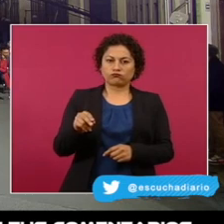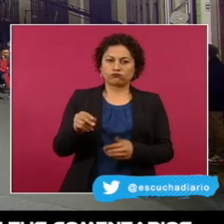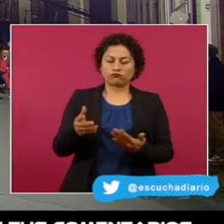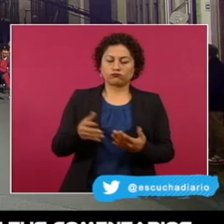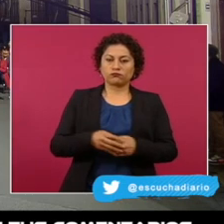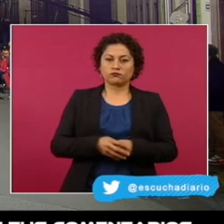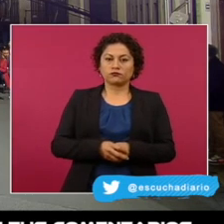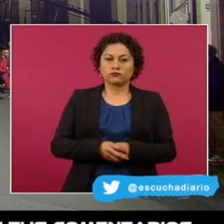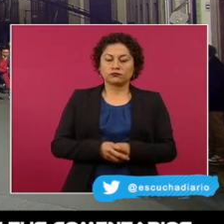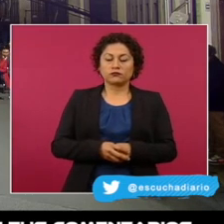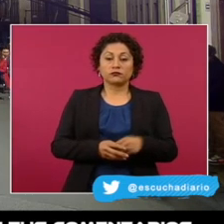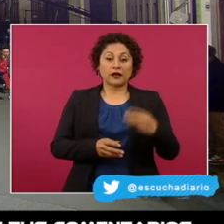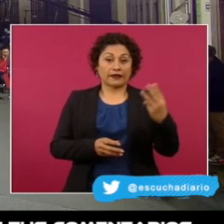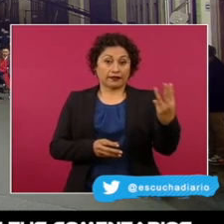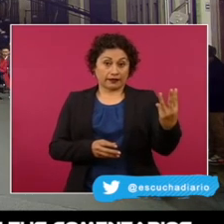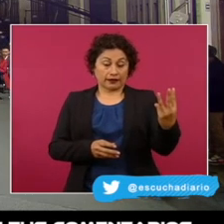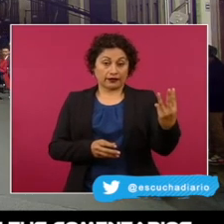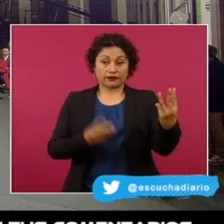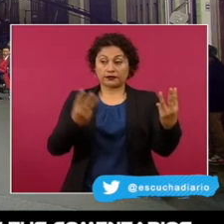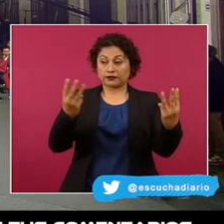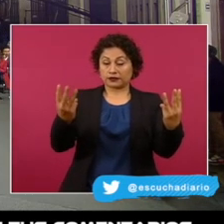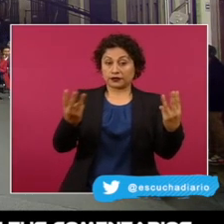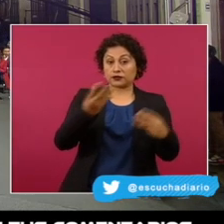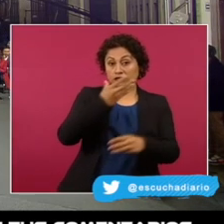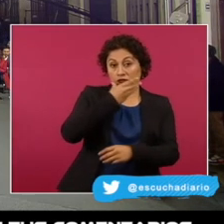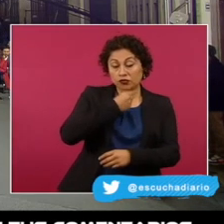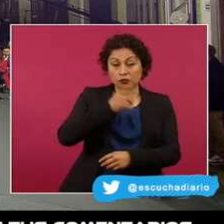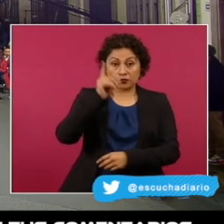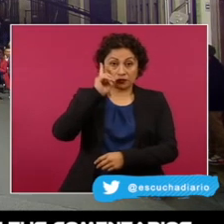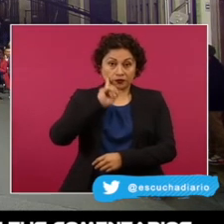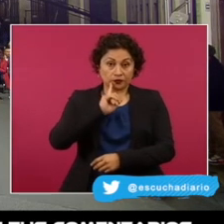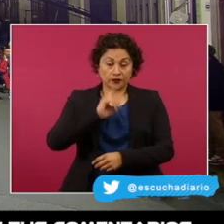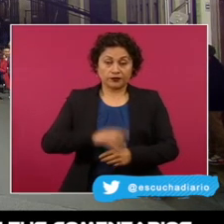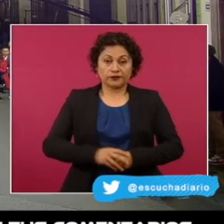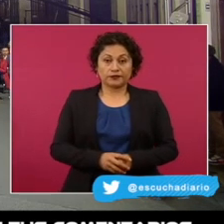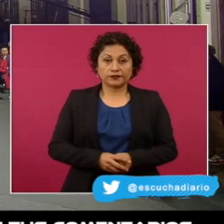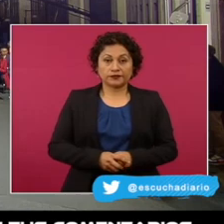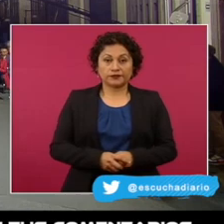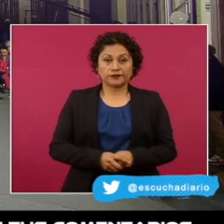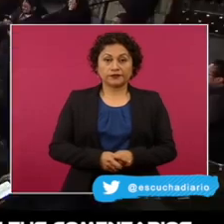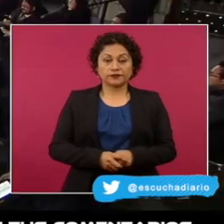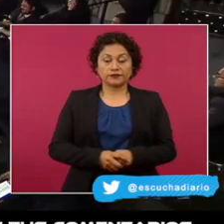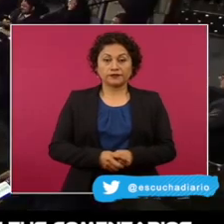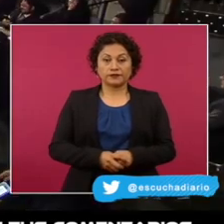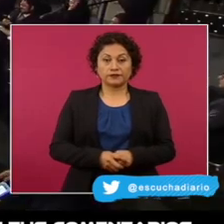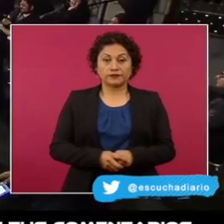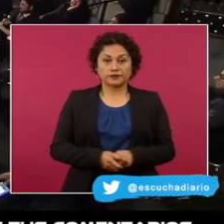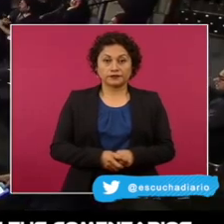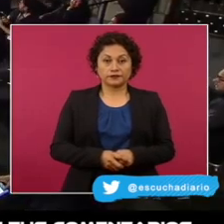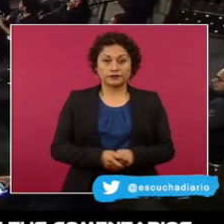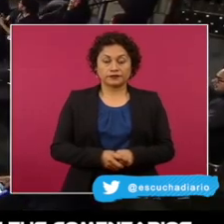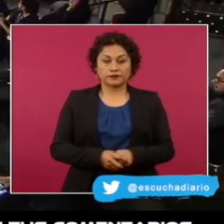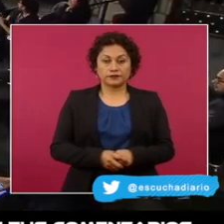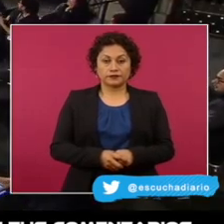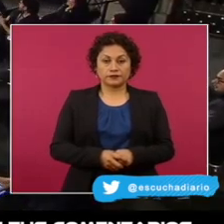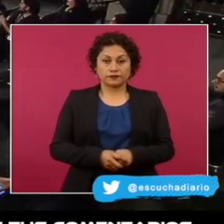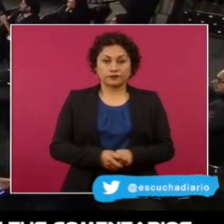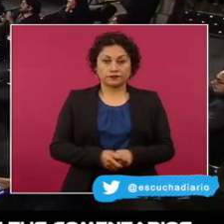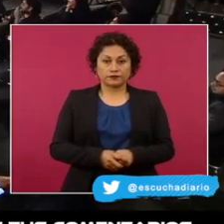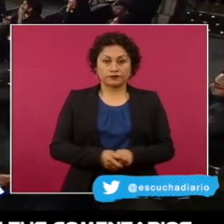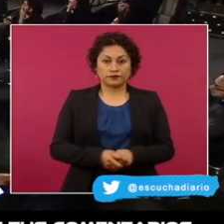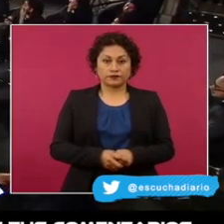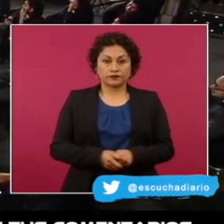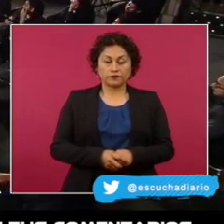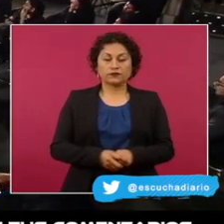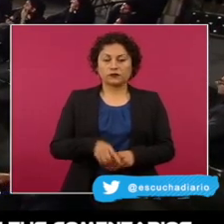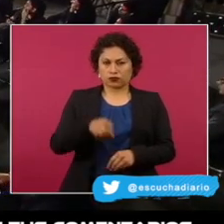Estados Unidos en Veracruz y en el Istmo para tratar temas de materia energética. Estará presente el embajador Ken Salazar y John Kerry